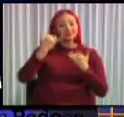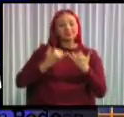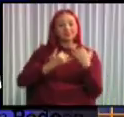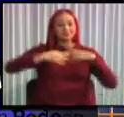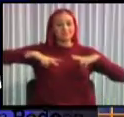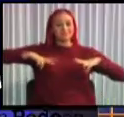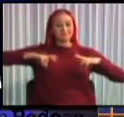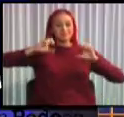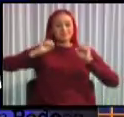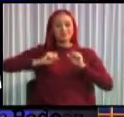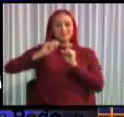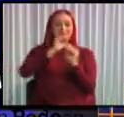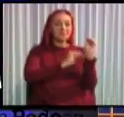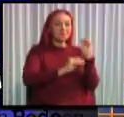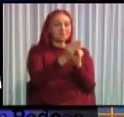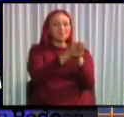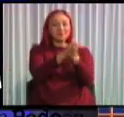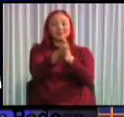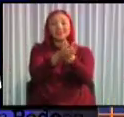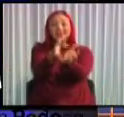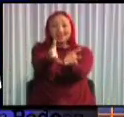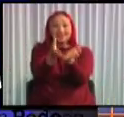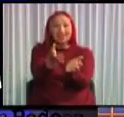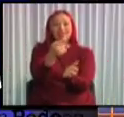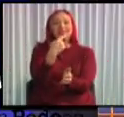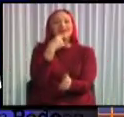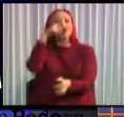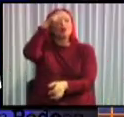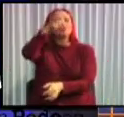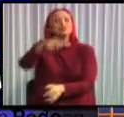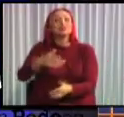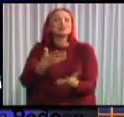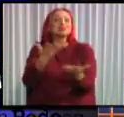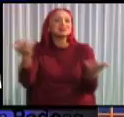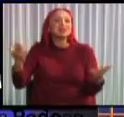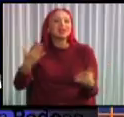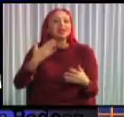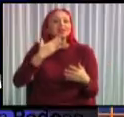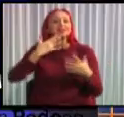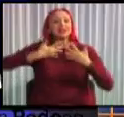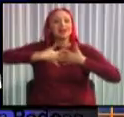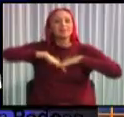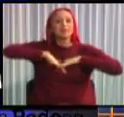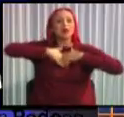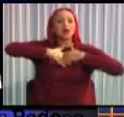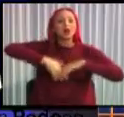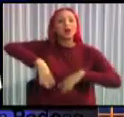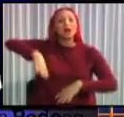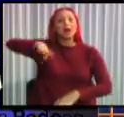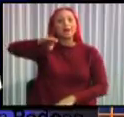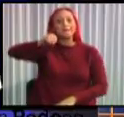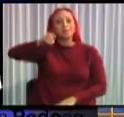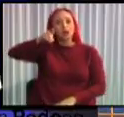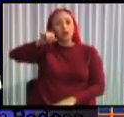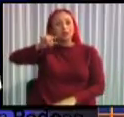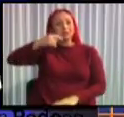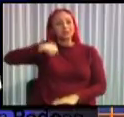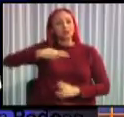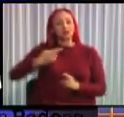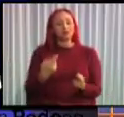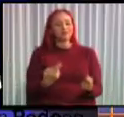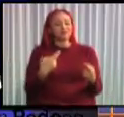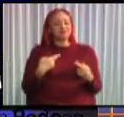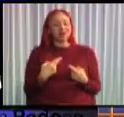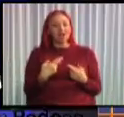vacaciones puedan moverse. Quiero decirles que nosotros vamos gracias a la empresa Voit, que nos